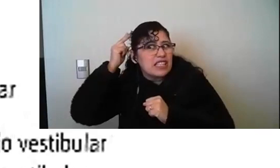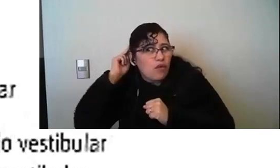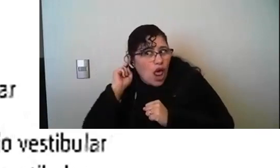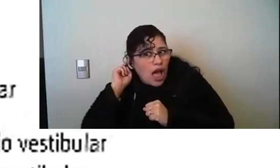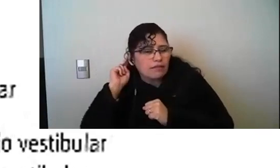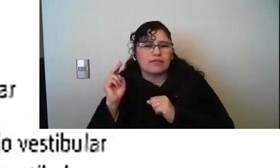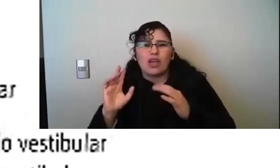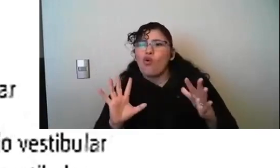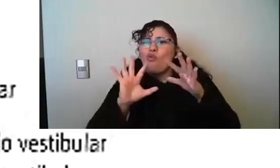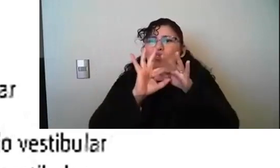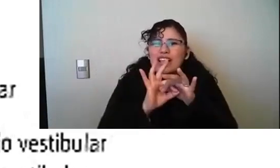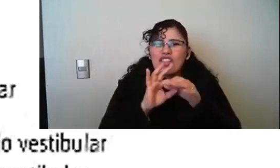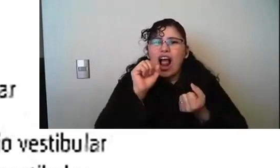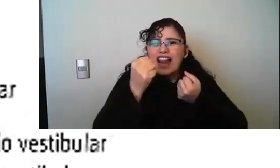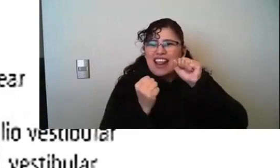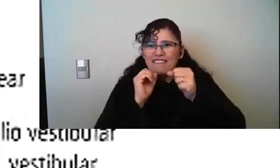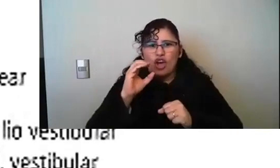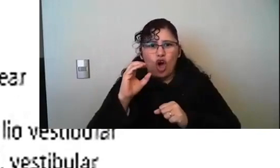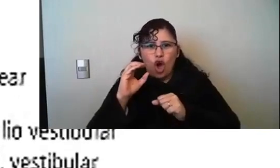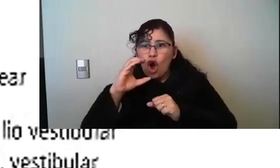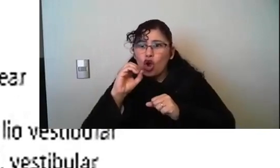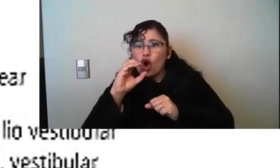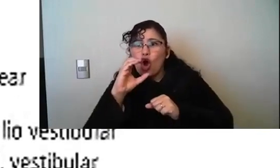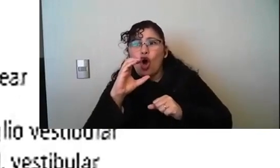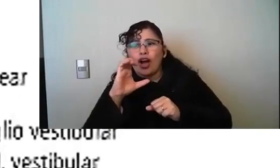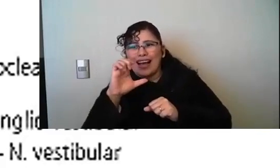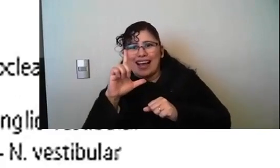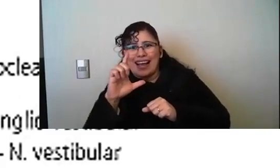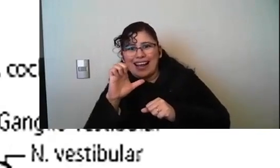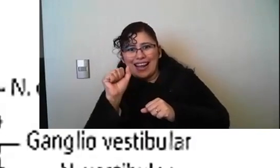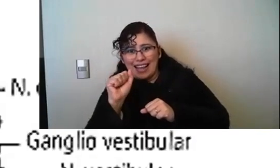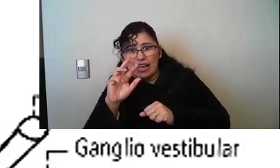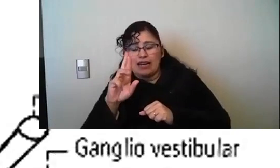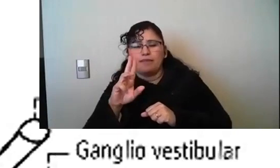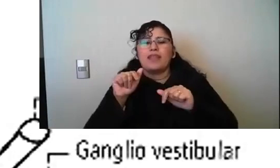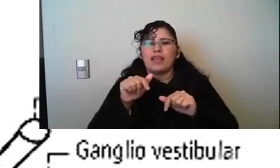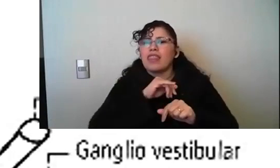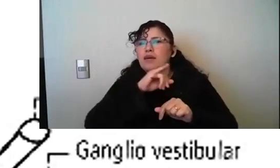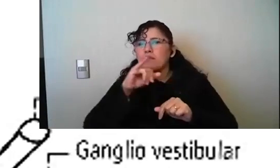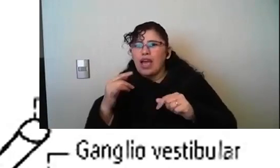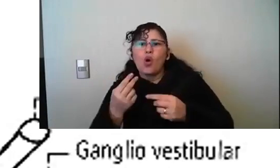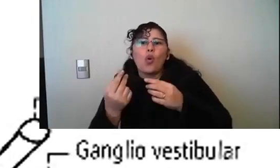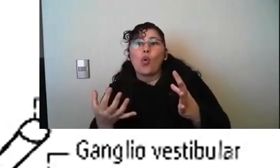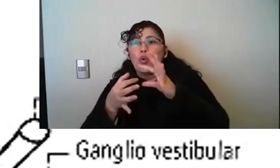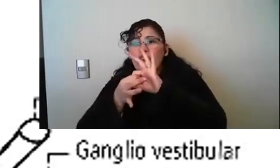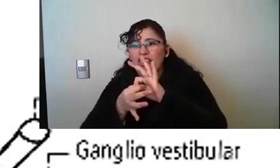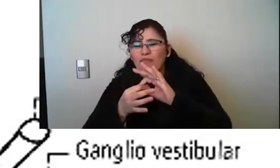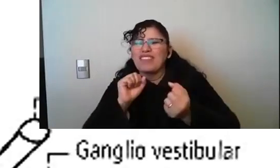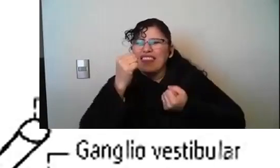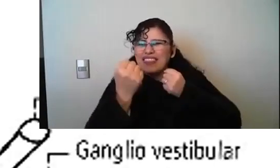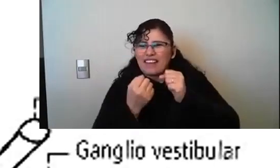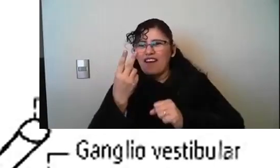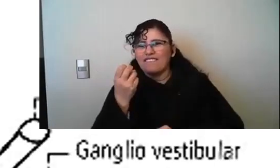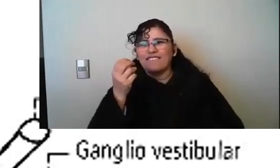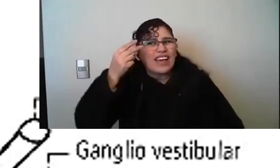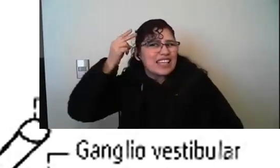coclear y forman aquí el nervio vestíbulo coclear. En esta imagen, esto